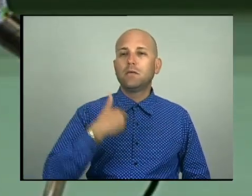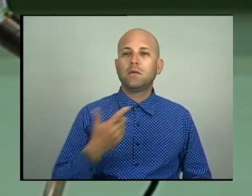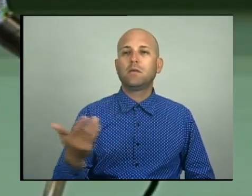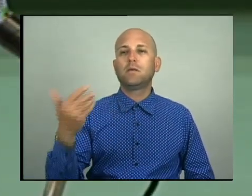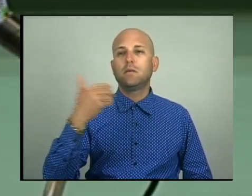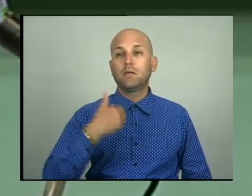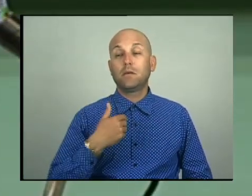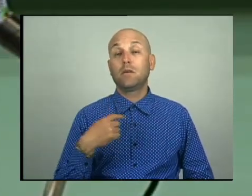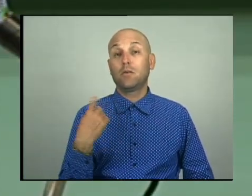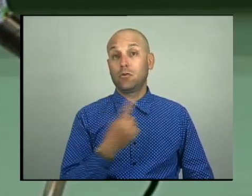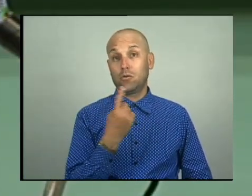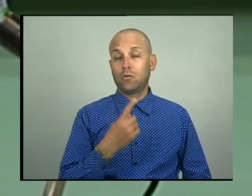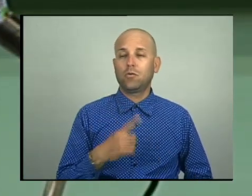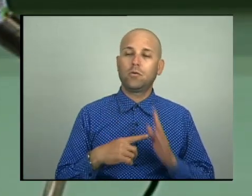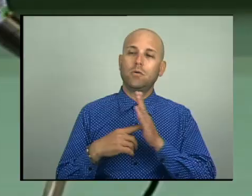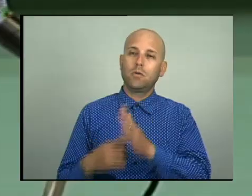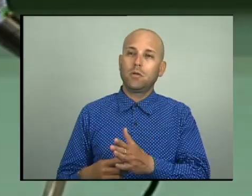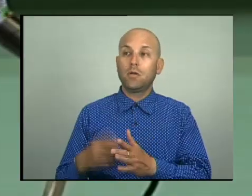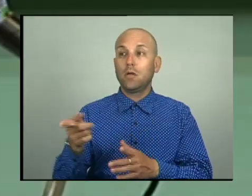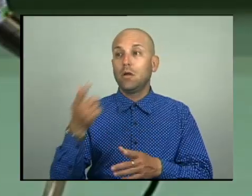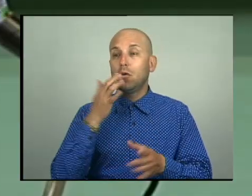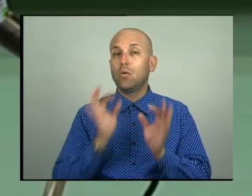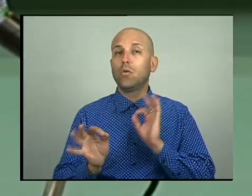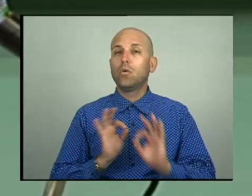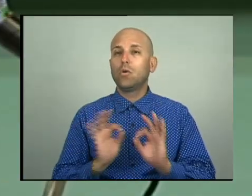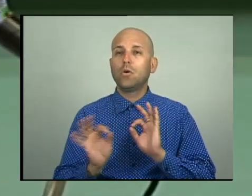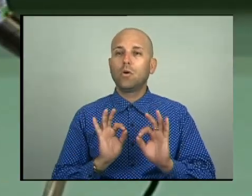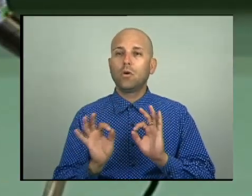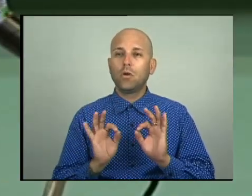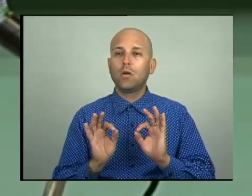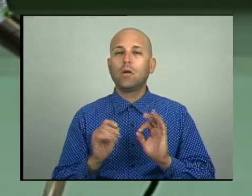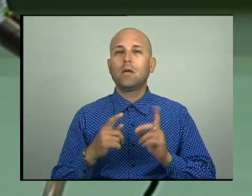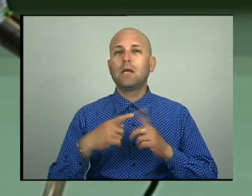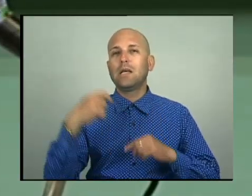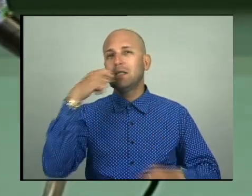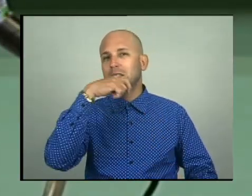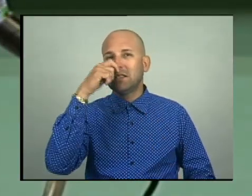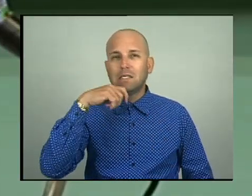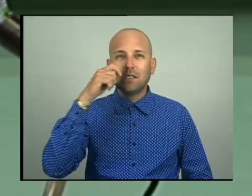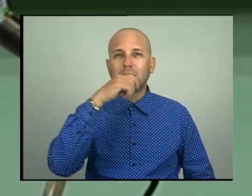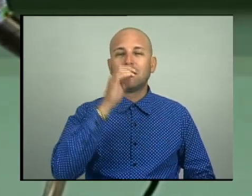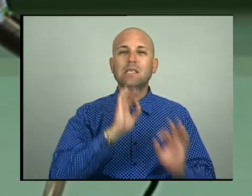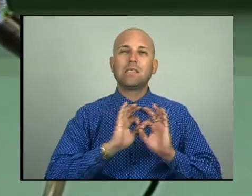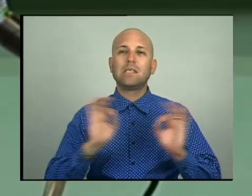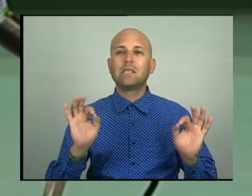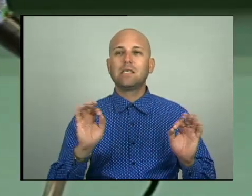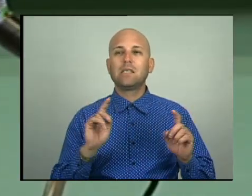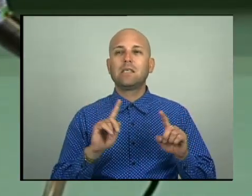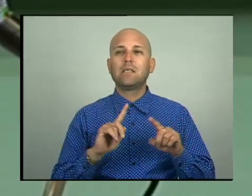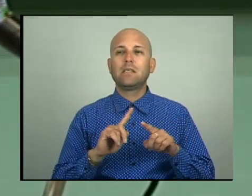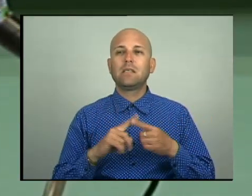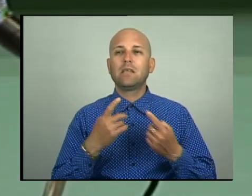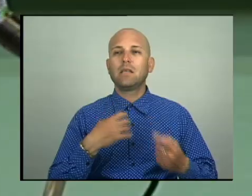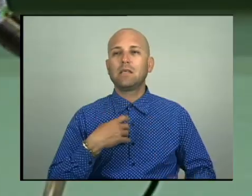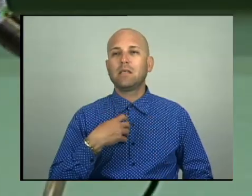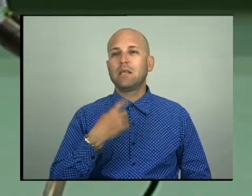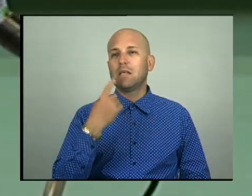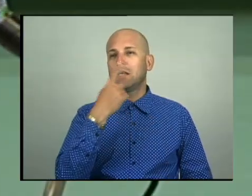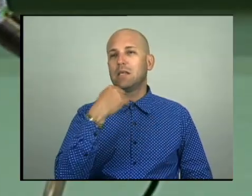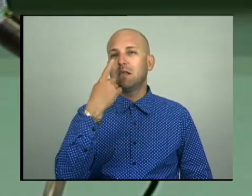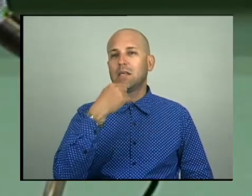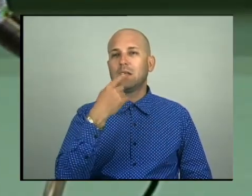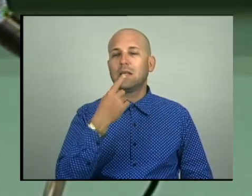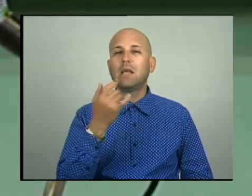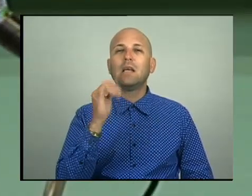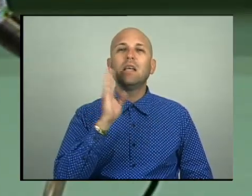decimos que deben siempre cuidarse, sobre todo con la higiene bucal importante, porque él tiene materiales protésicos ahí que pueden,